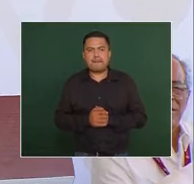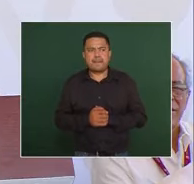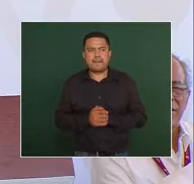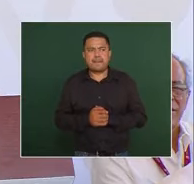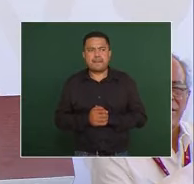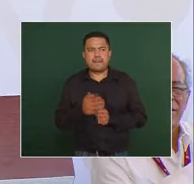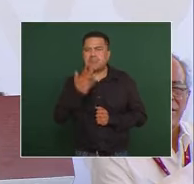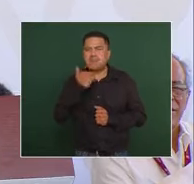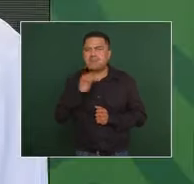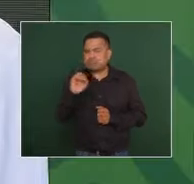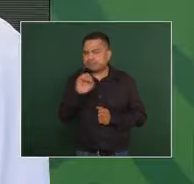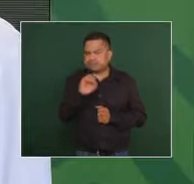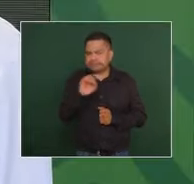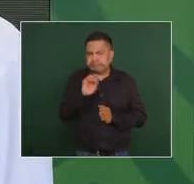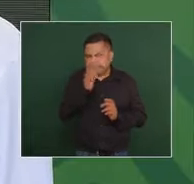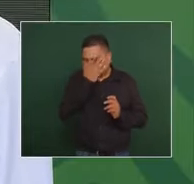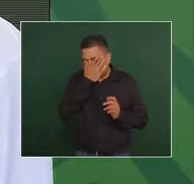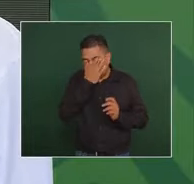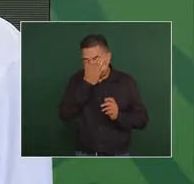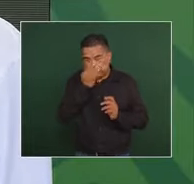No está.